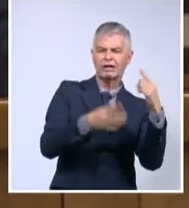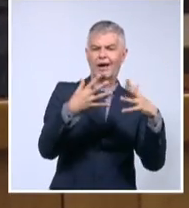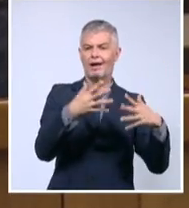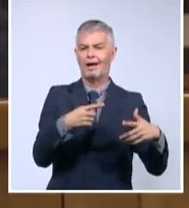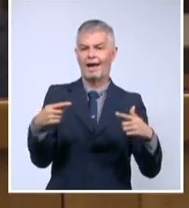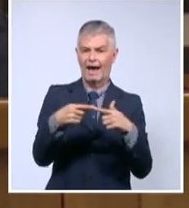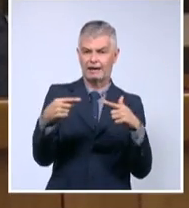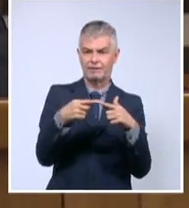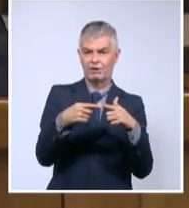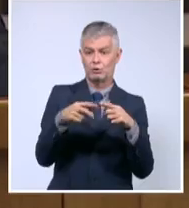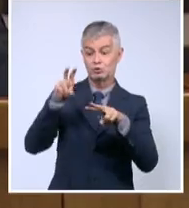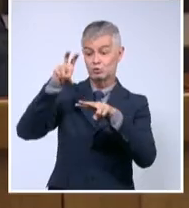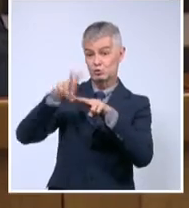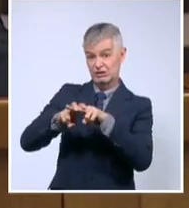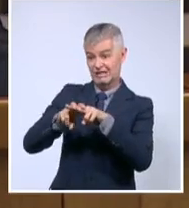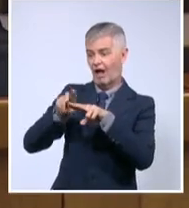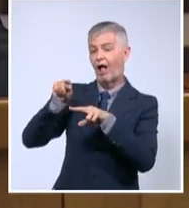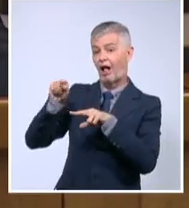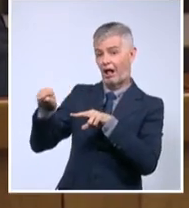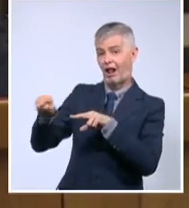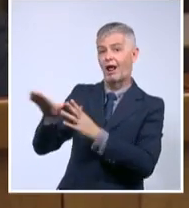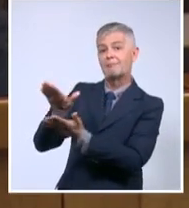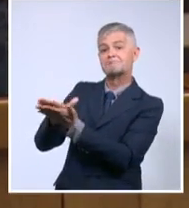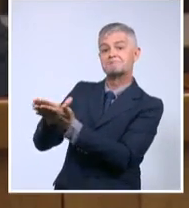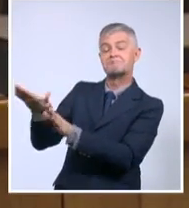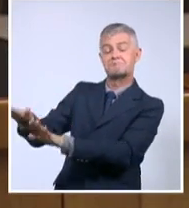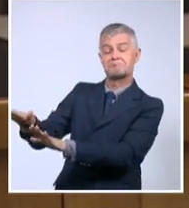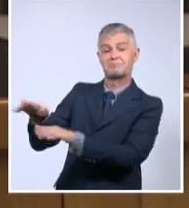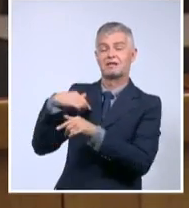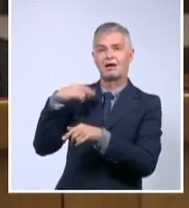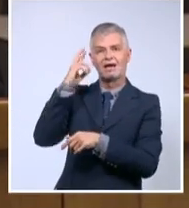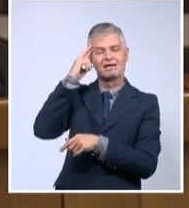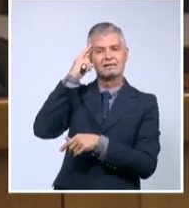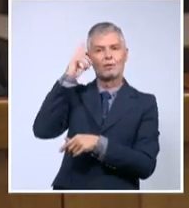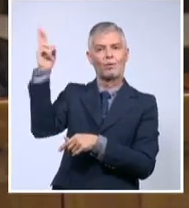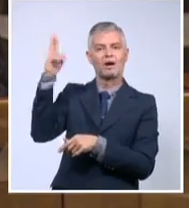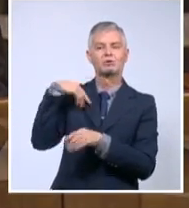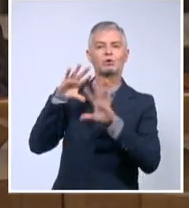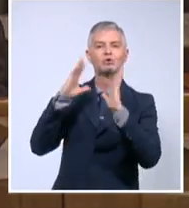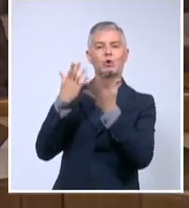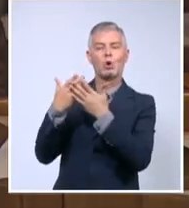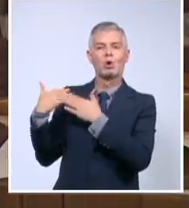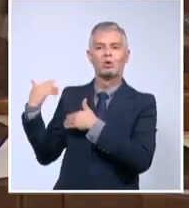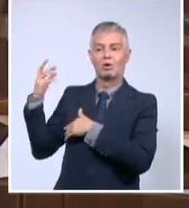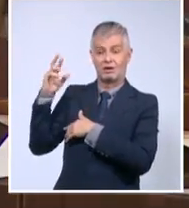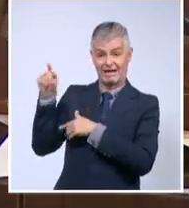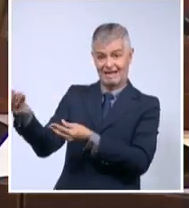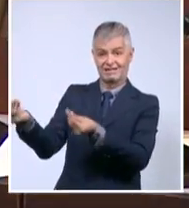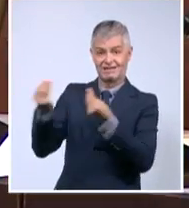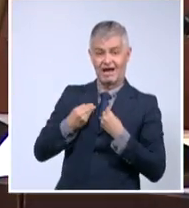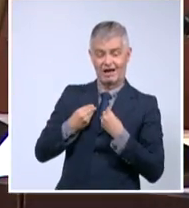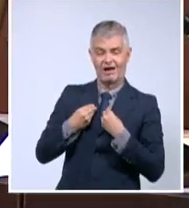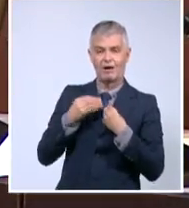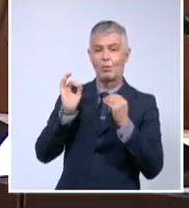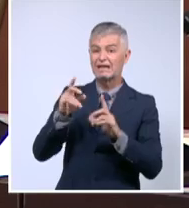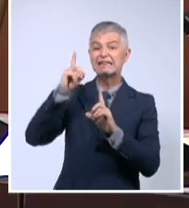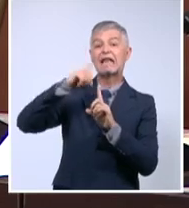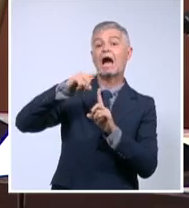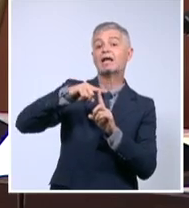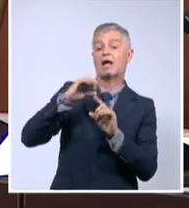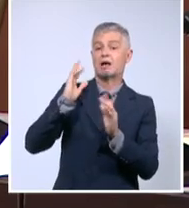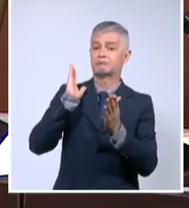aquí, inmortalizando el insuperable legado de elecciones políticas que nos dejó como tarea permanente. Y